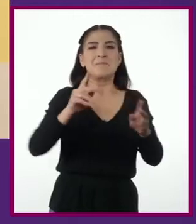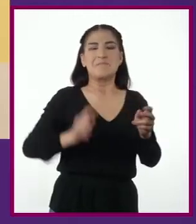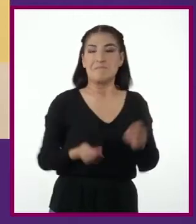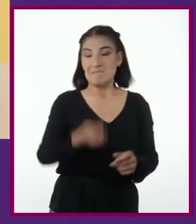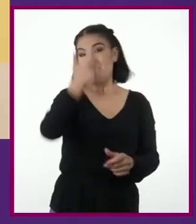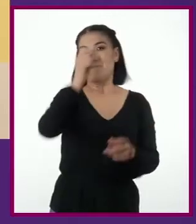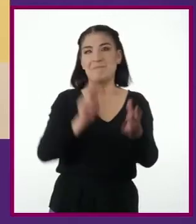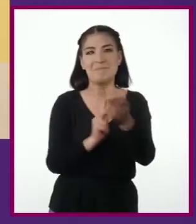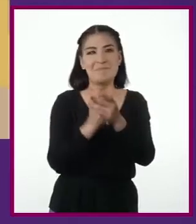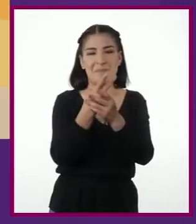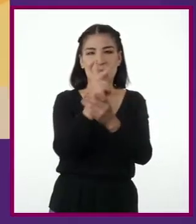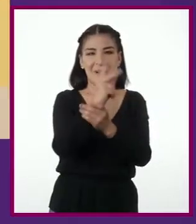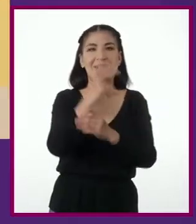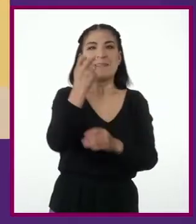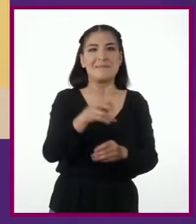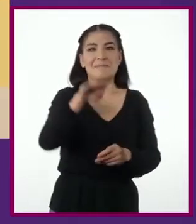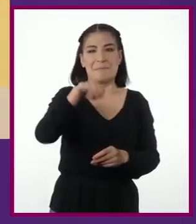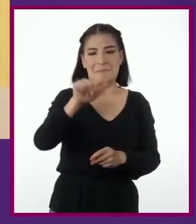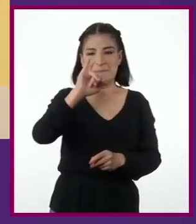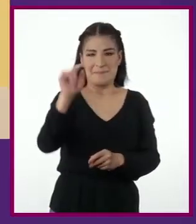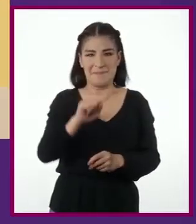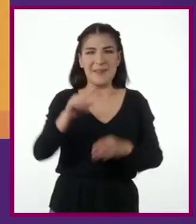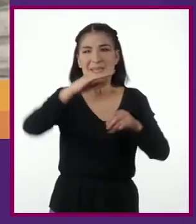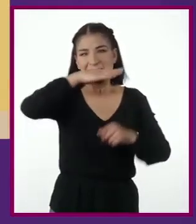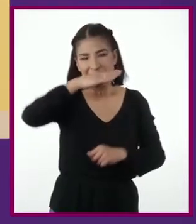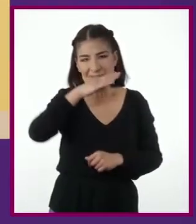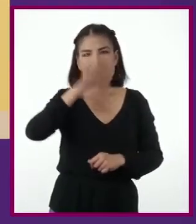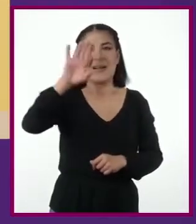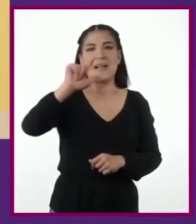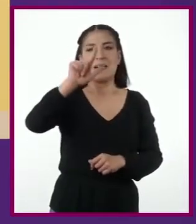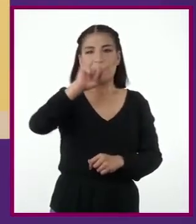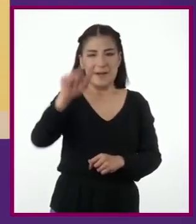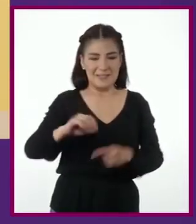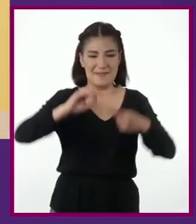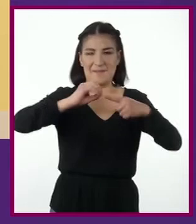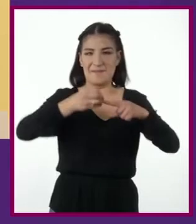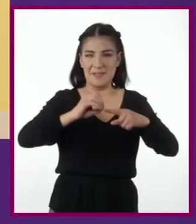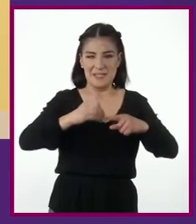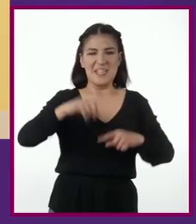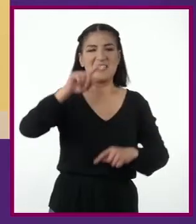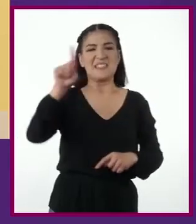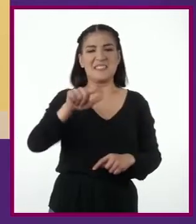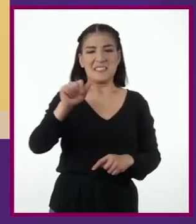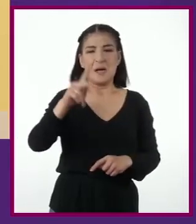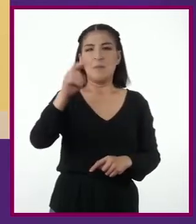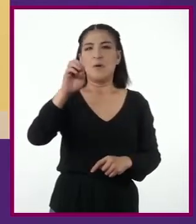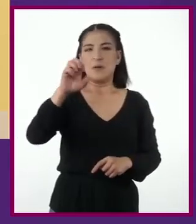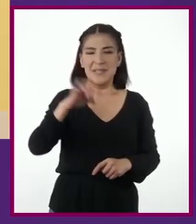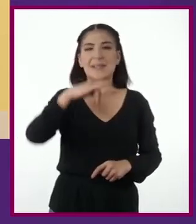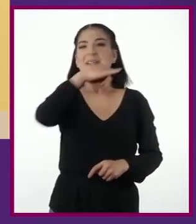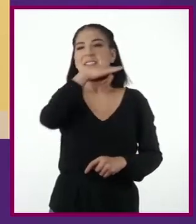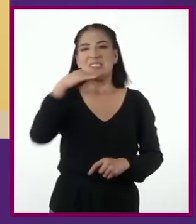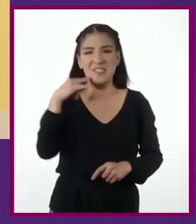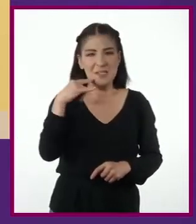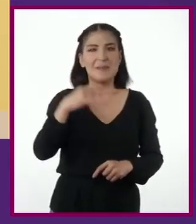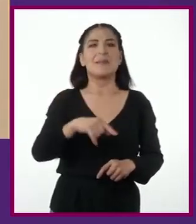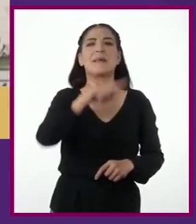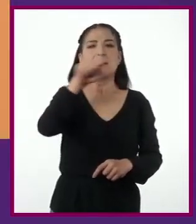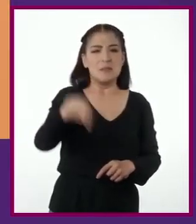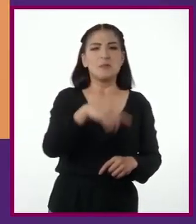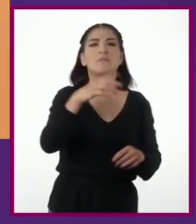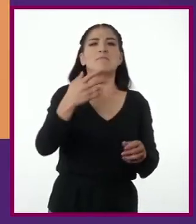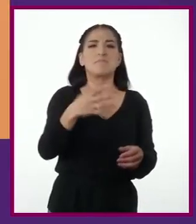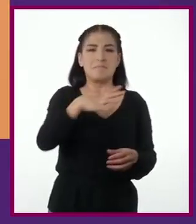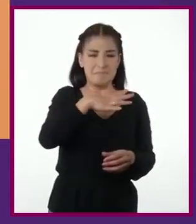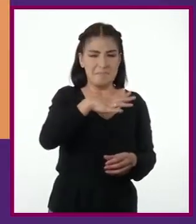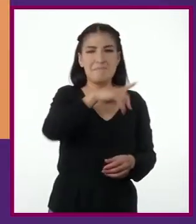plantas como el maíz, la calabaza, el frijol, el zapote y el chile permitió a los